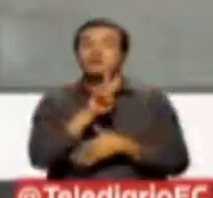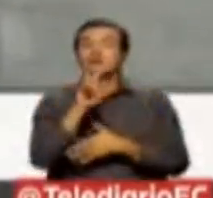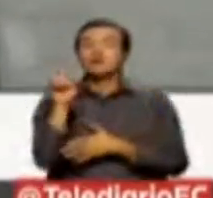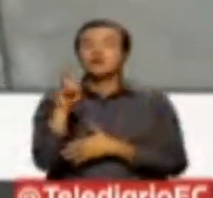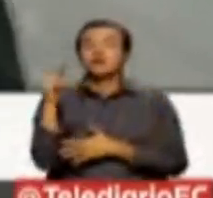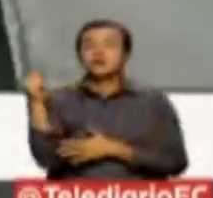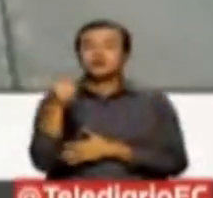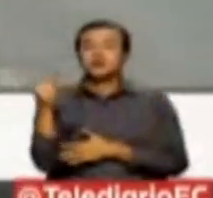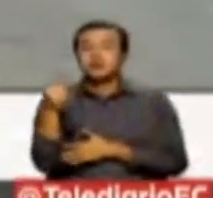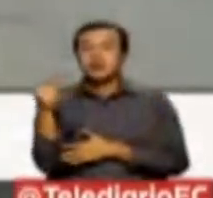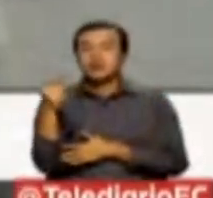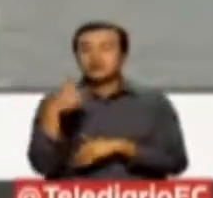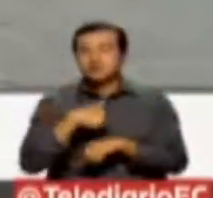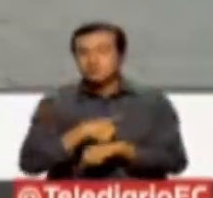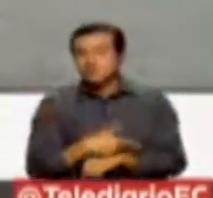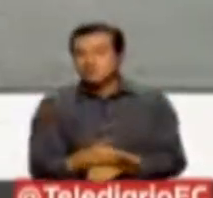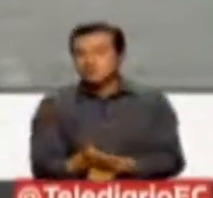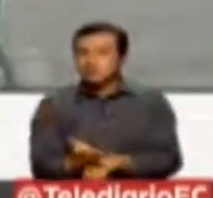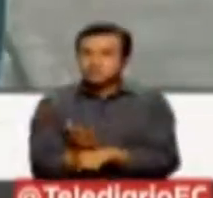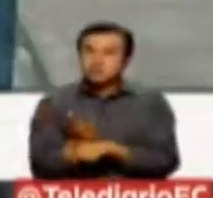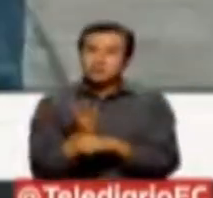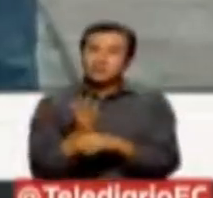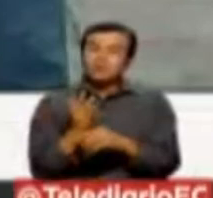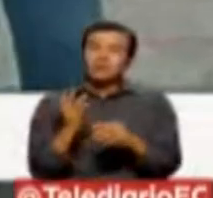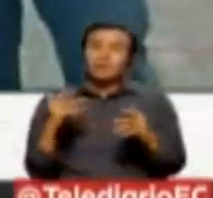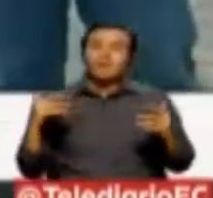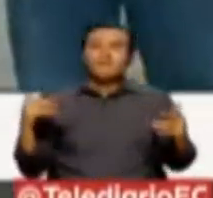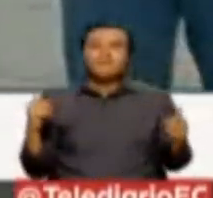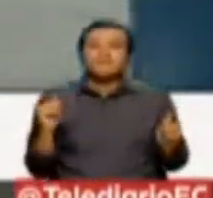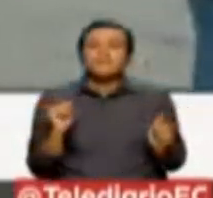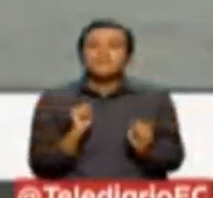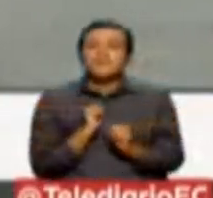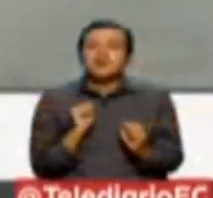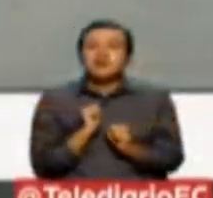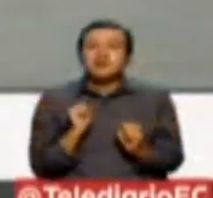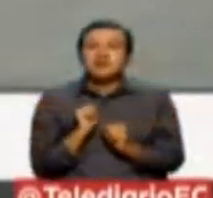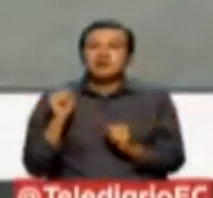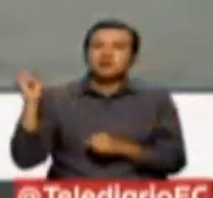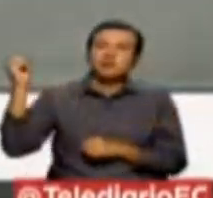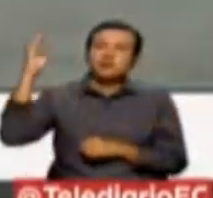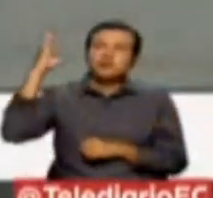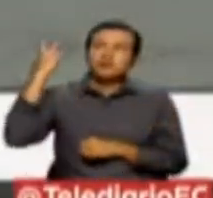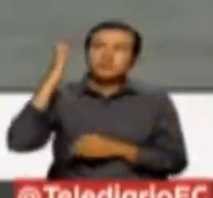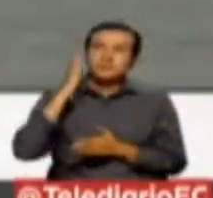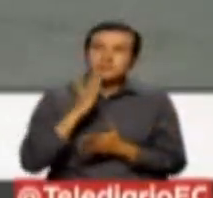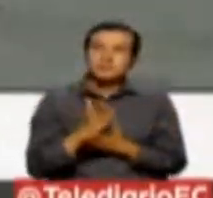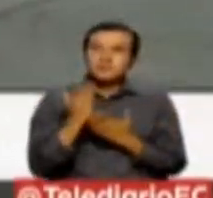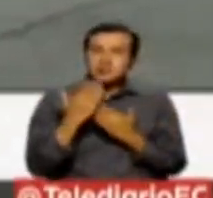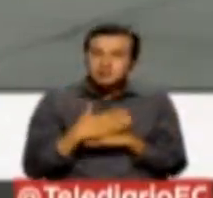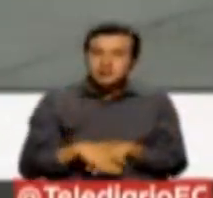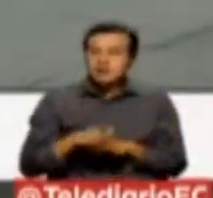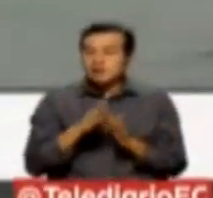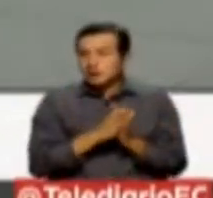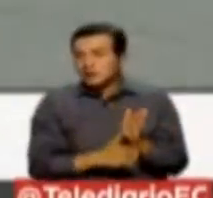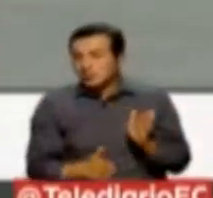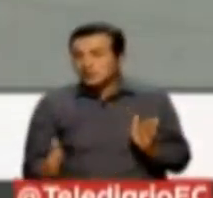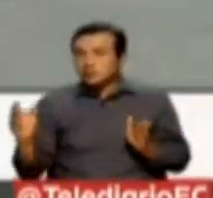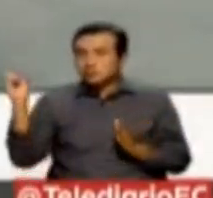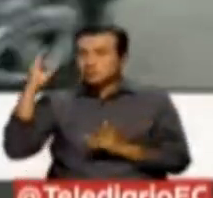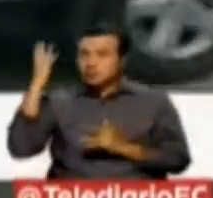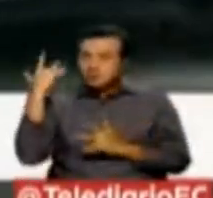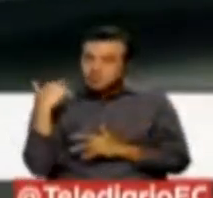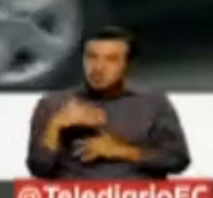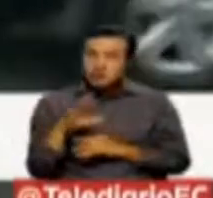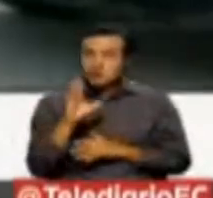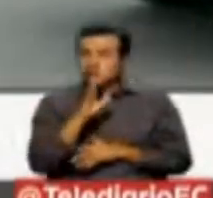grados centígrados, es una temperatura bastante fría. Es decir que aquí ya el sol se ha desaparecido en los últimos días, ya prácticamente